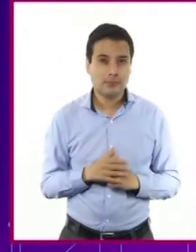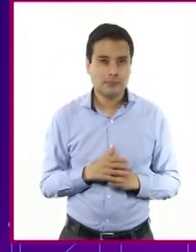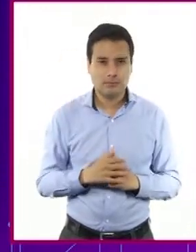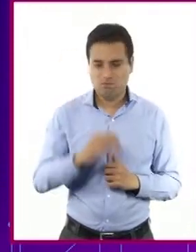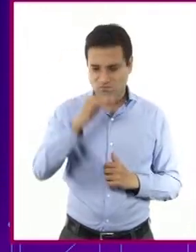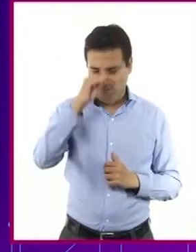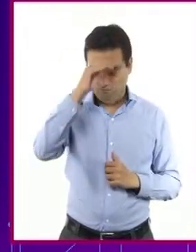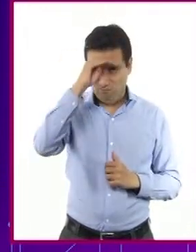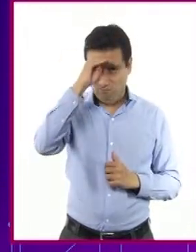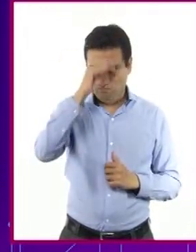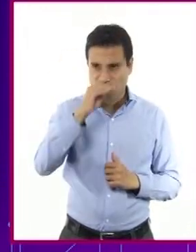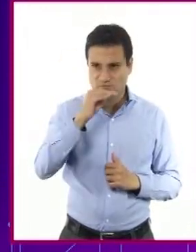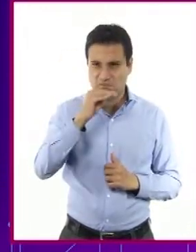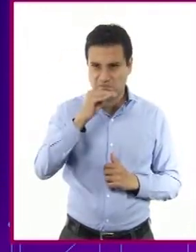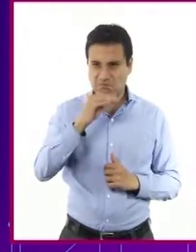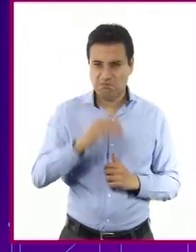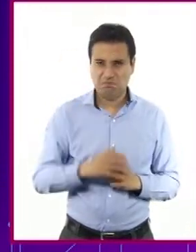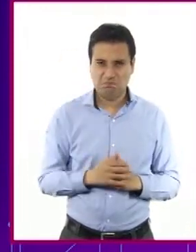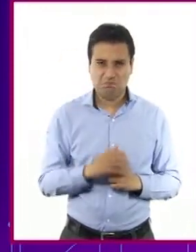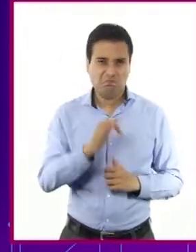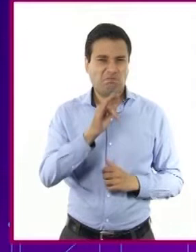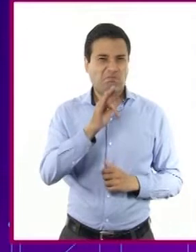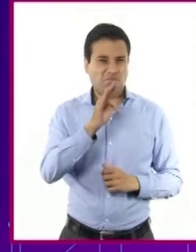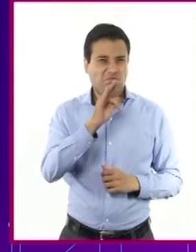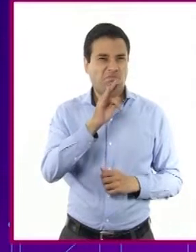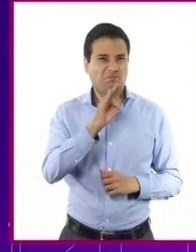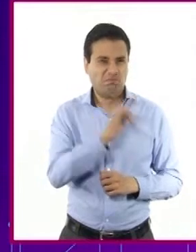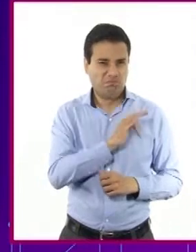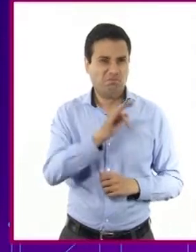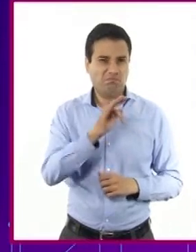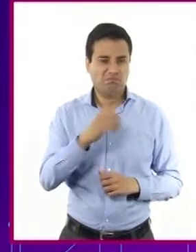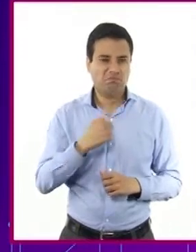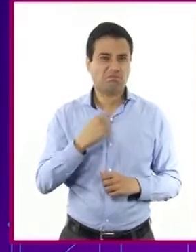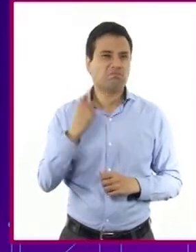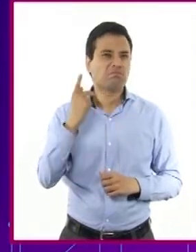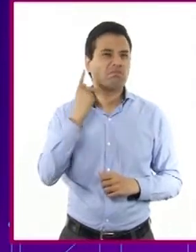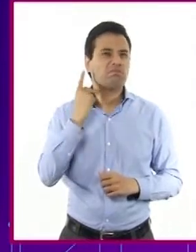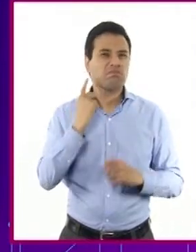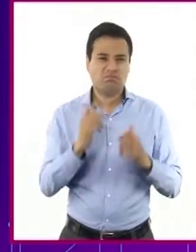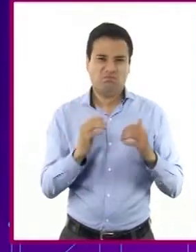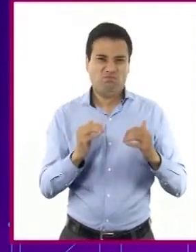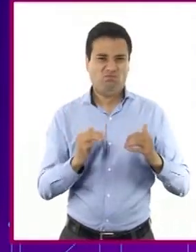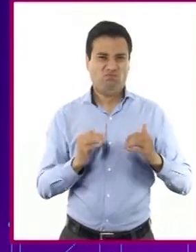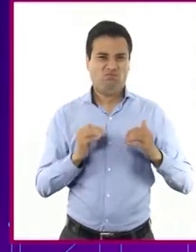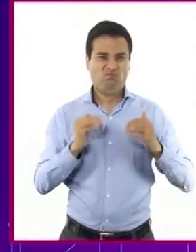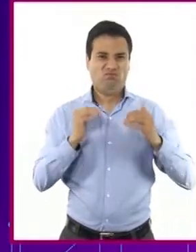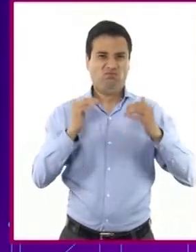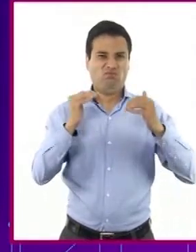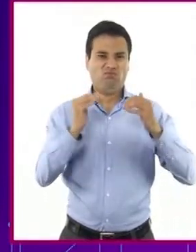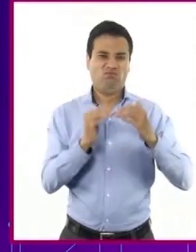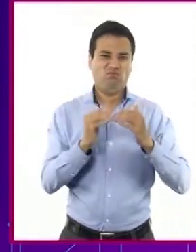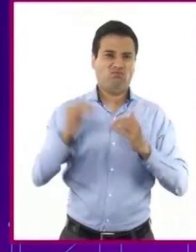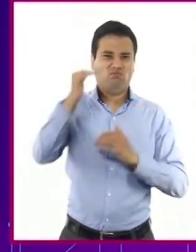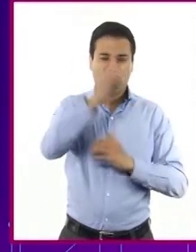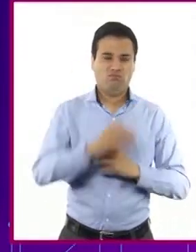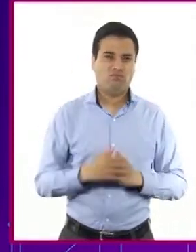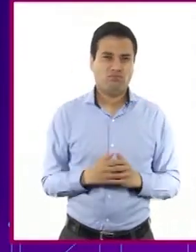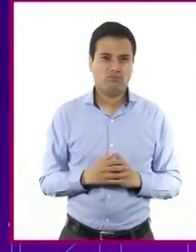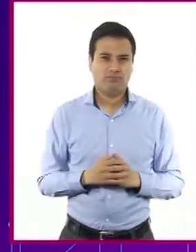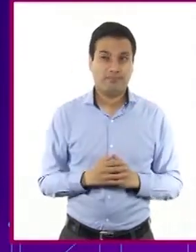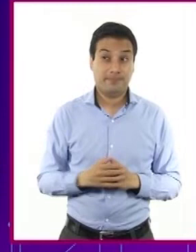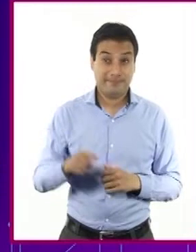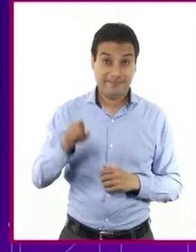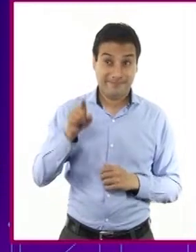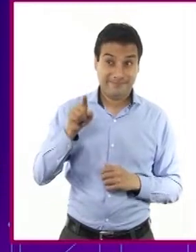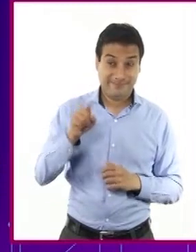beta política bien importante. Su capacidad de